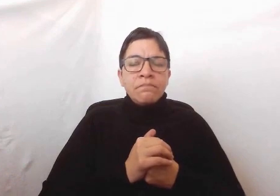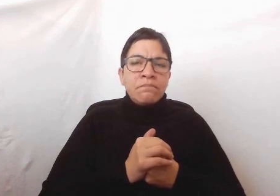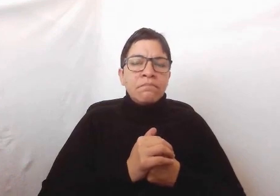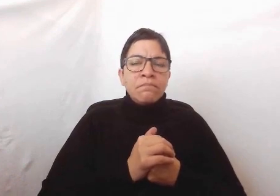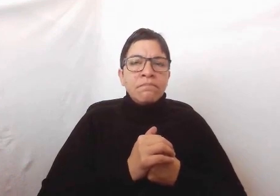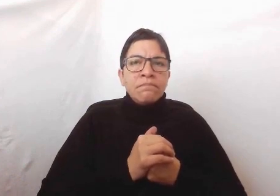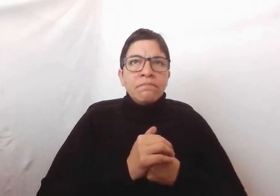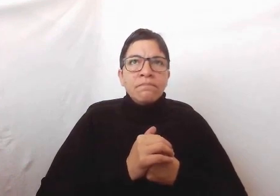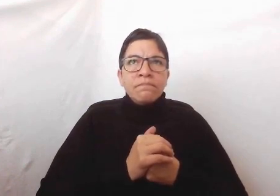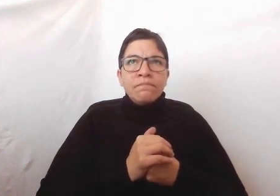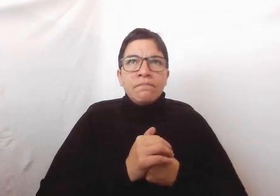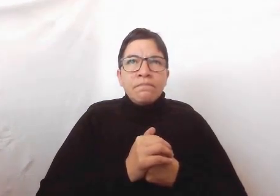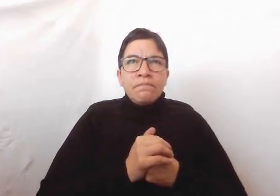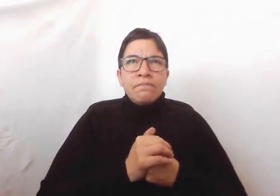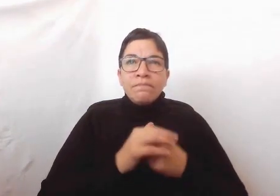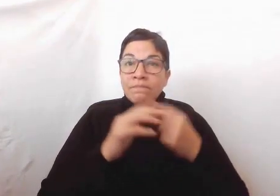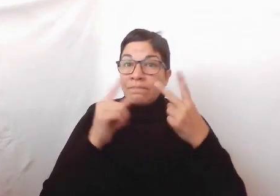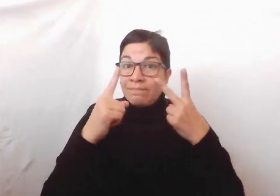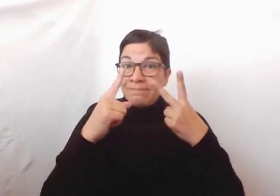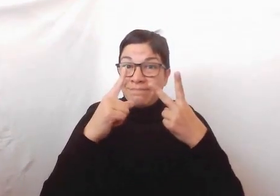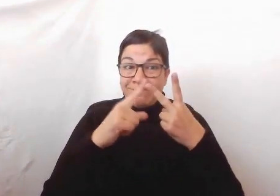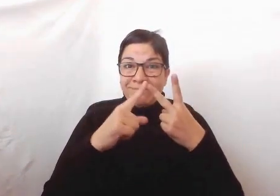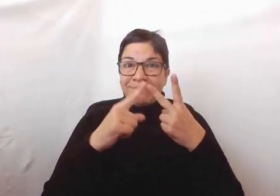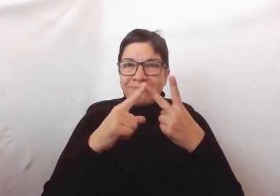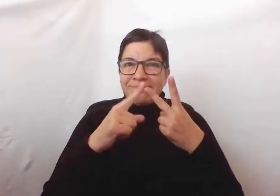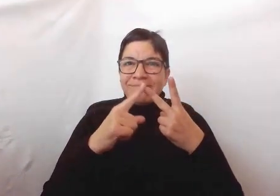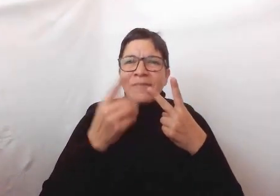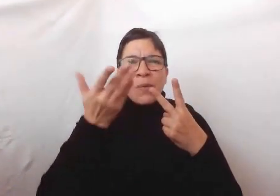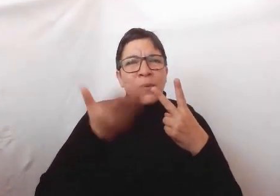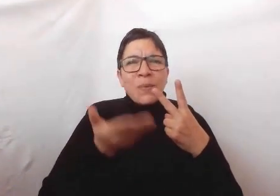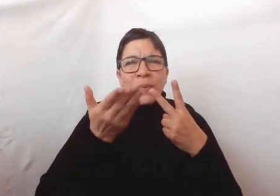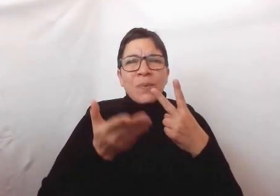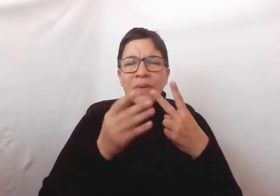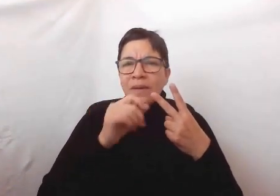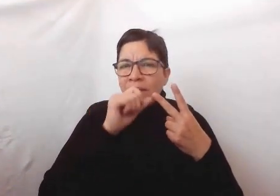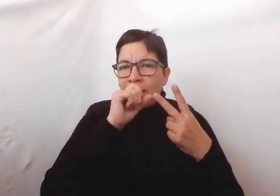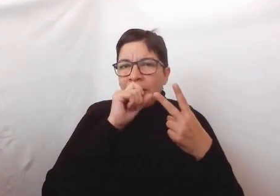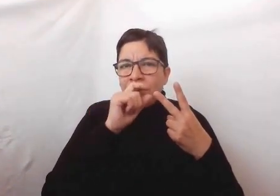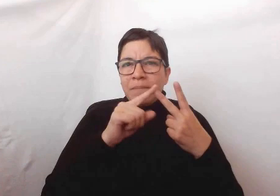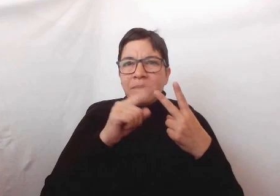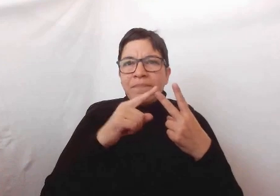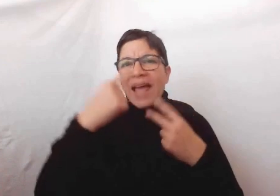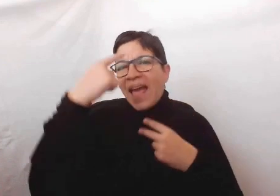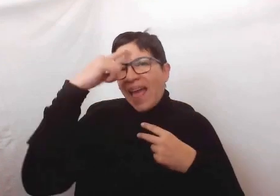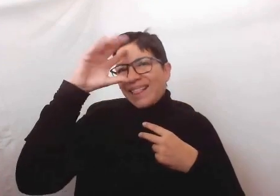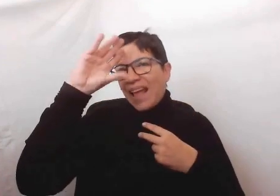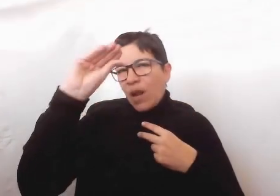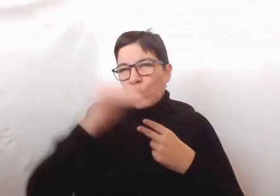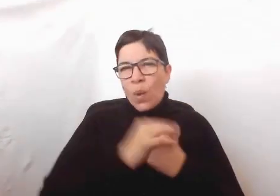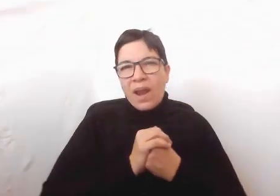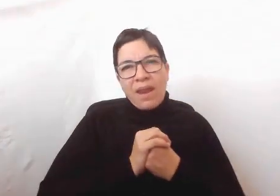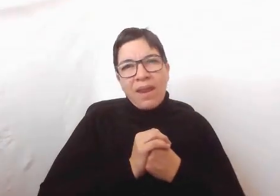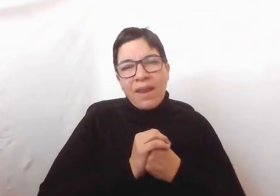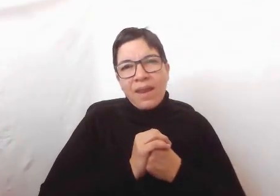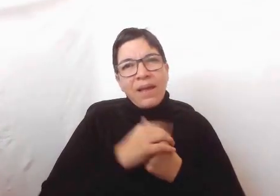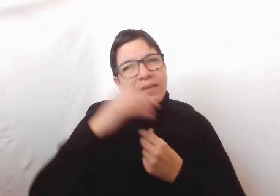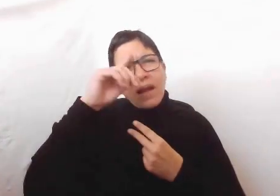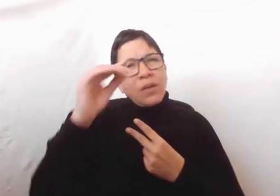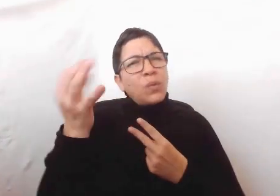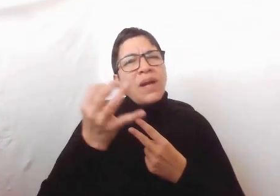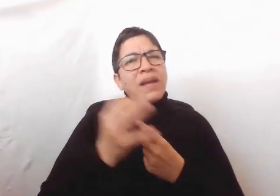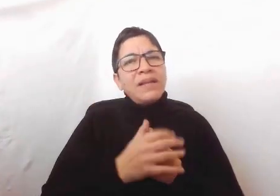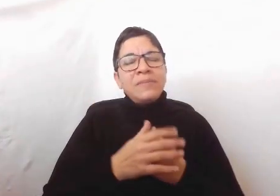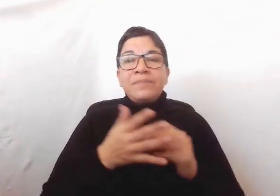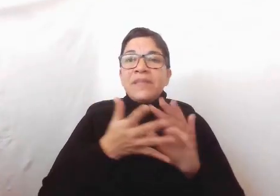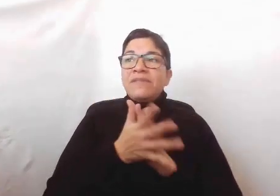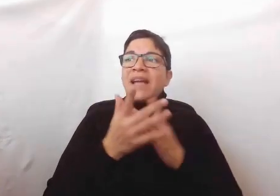colaboradores. Hay una segunda parte muy importante, que es la intelectual, que tiene que ver con esa necesidad que todos tenemos de